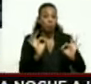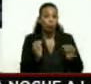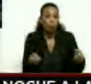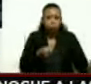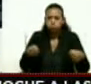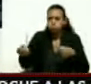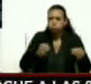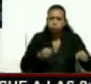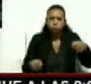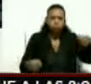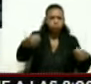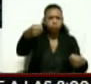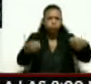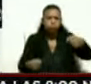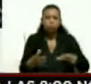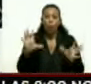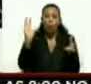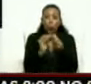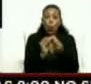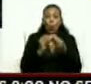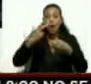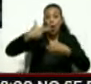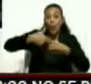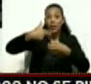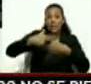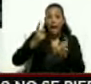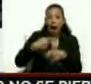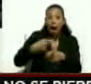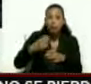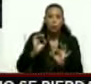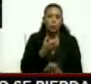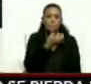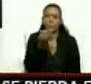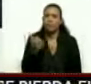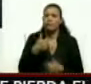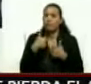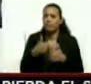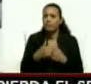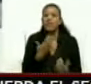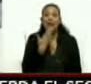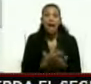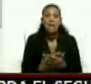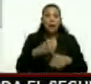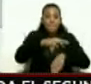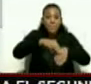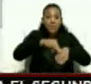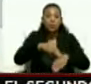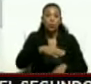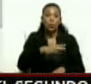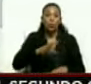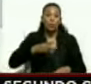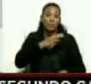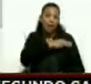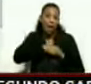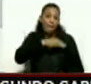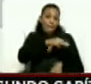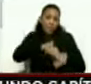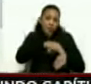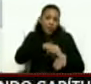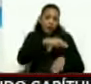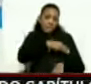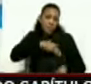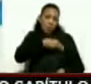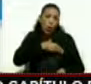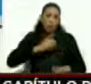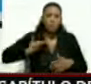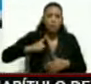movilidad, un ahorro de combustible excepcional y el mejor precio, por supuesto. Gracias a la Gran Misión Transporte de Venezuela, hemos estado aquí